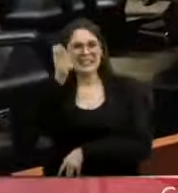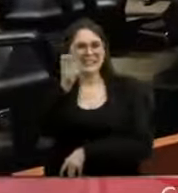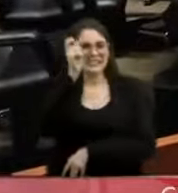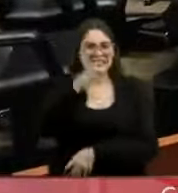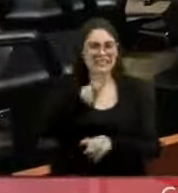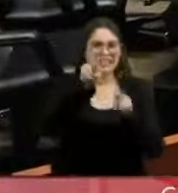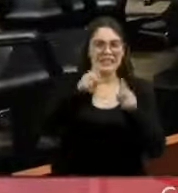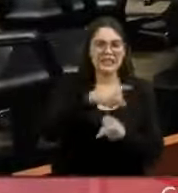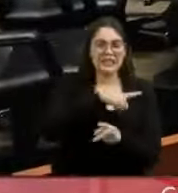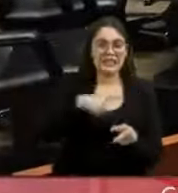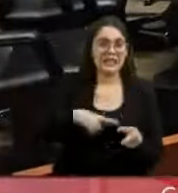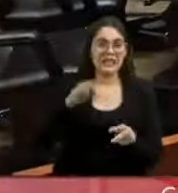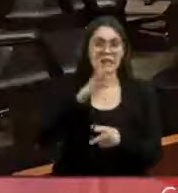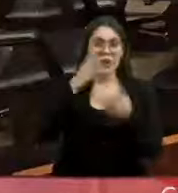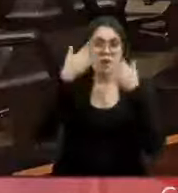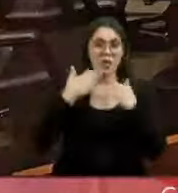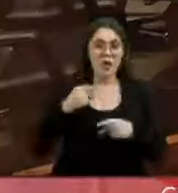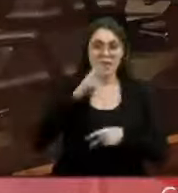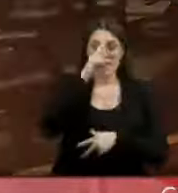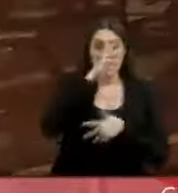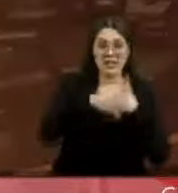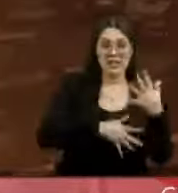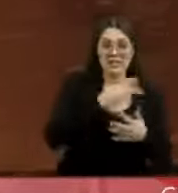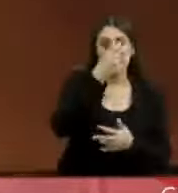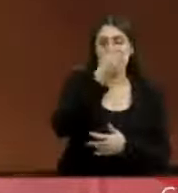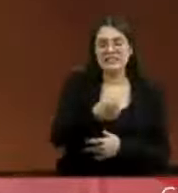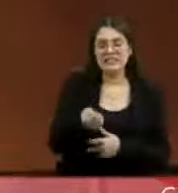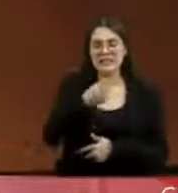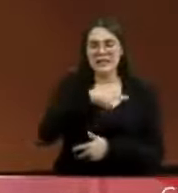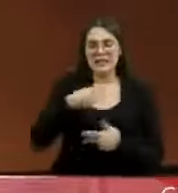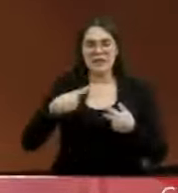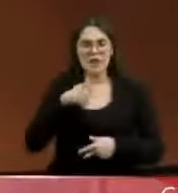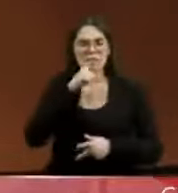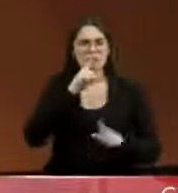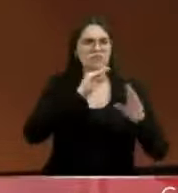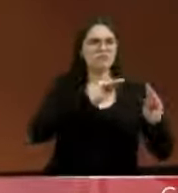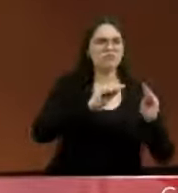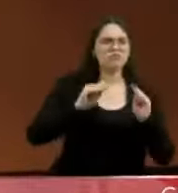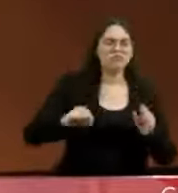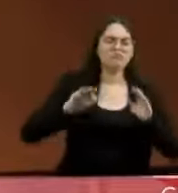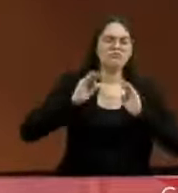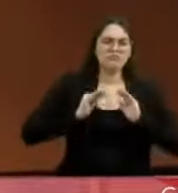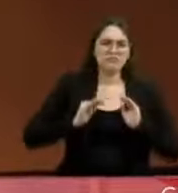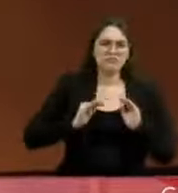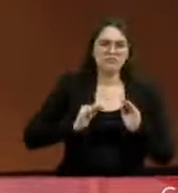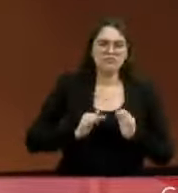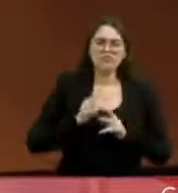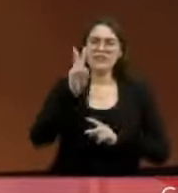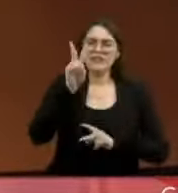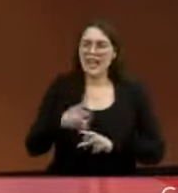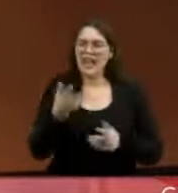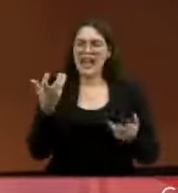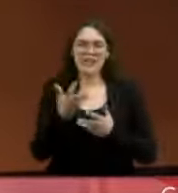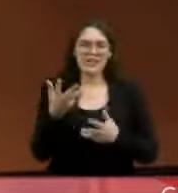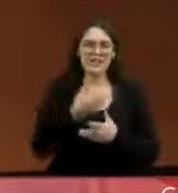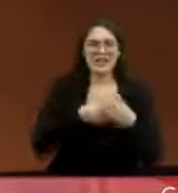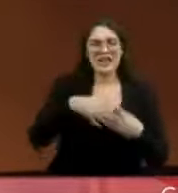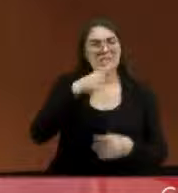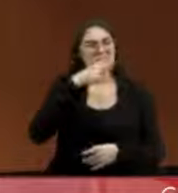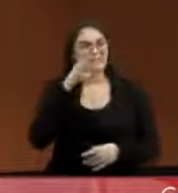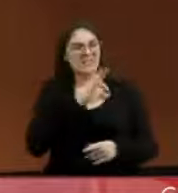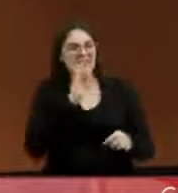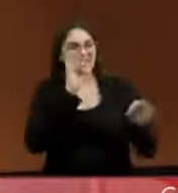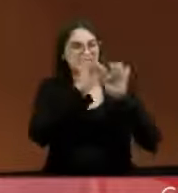sin violencia que está haciendo el pueblo de México. Nos la regatearon. Hicieron todas las